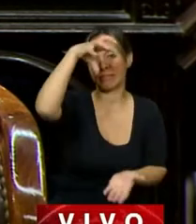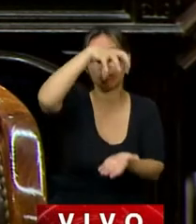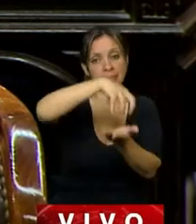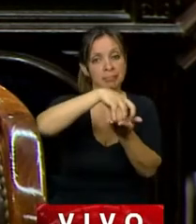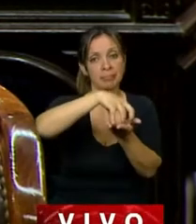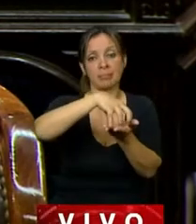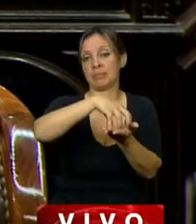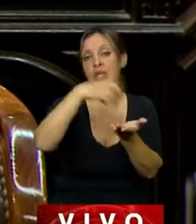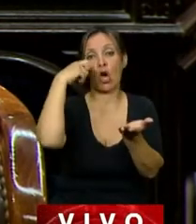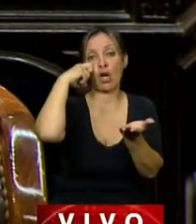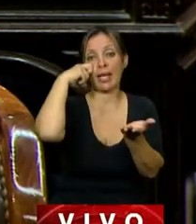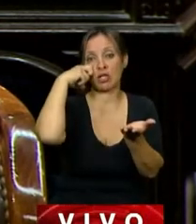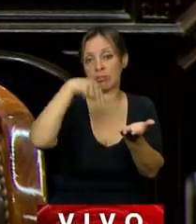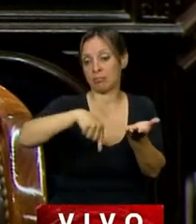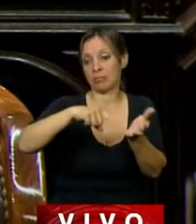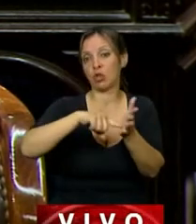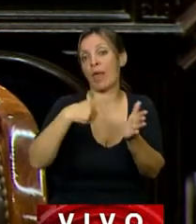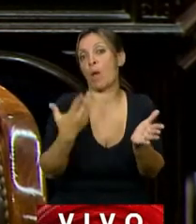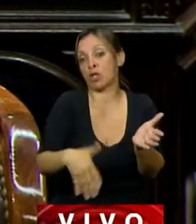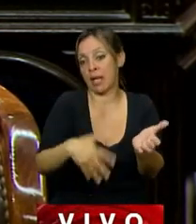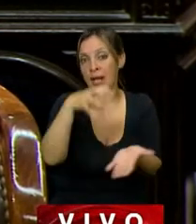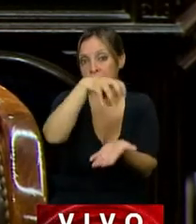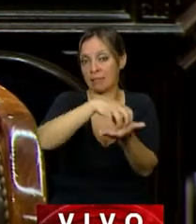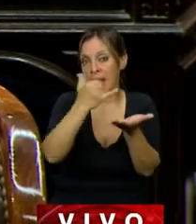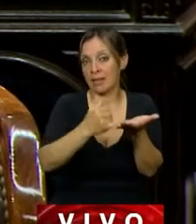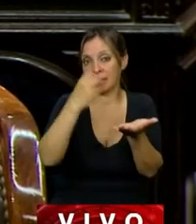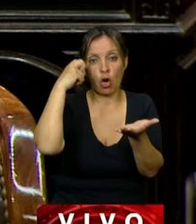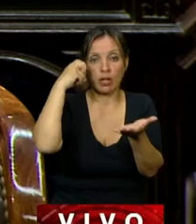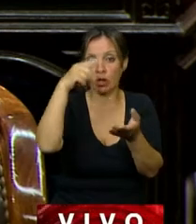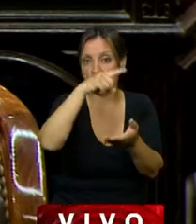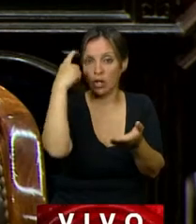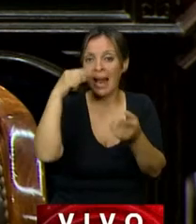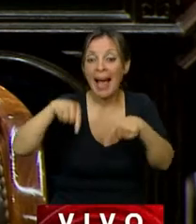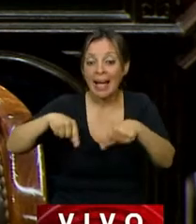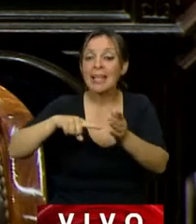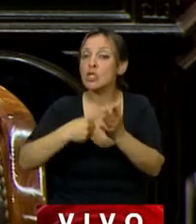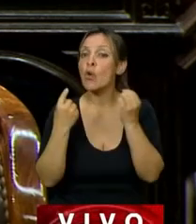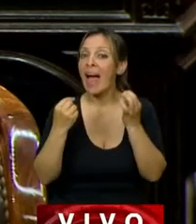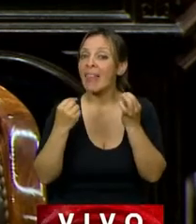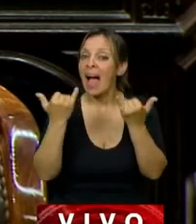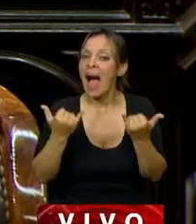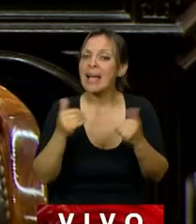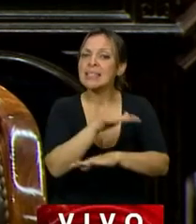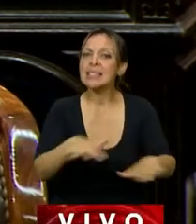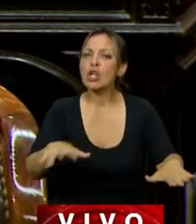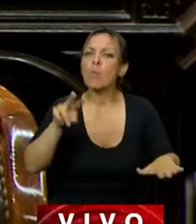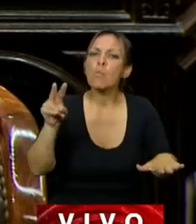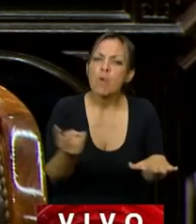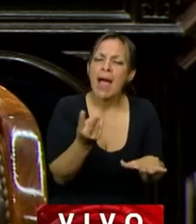nuestro Congreso, en esta ciudad hay niños que han muerto de hambre